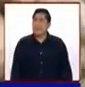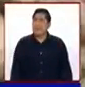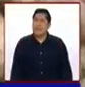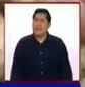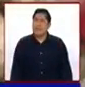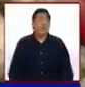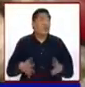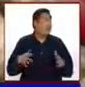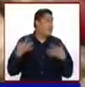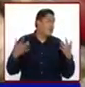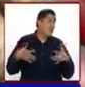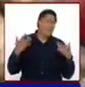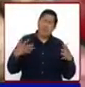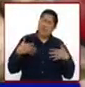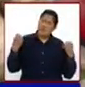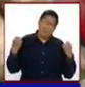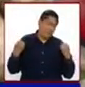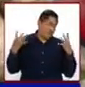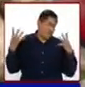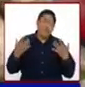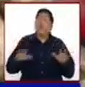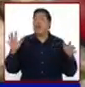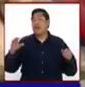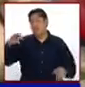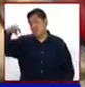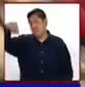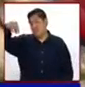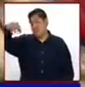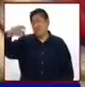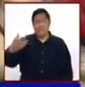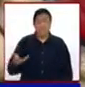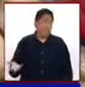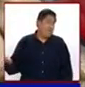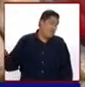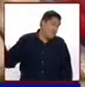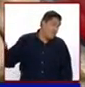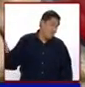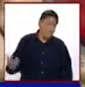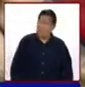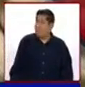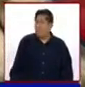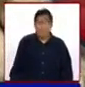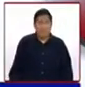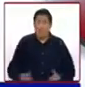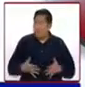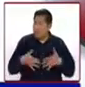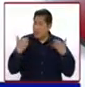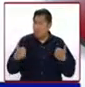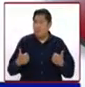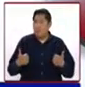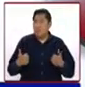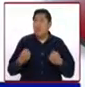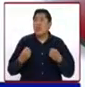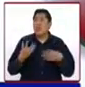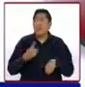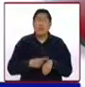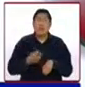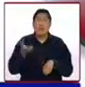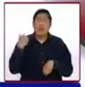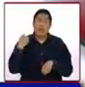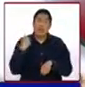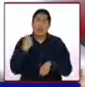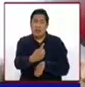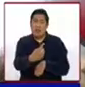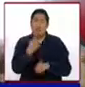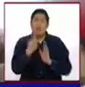Ah, sí, feliz. Feliz. Tenemos grifo. Ya, grifos. Ya, pues. Que ya vivimos bien ya. ¿Cuánto tarda venir